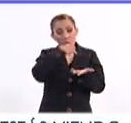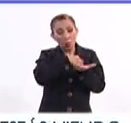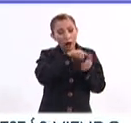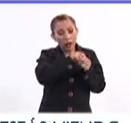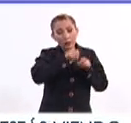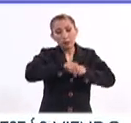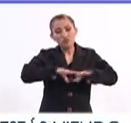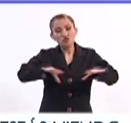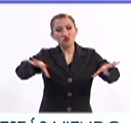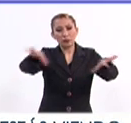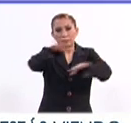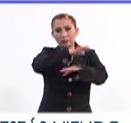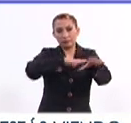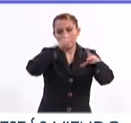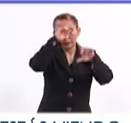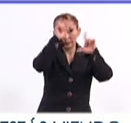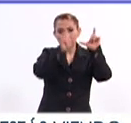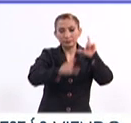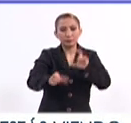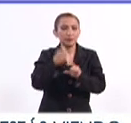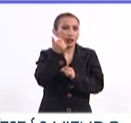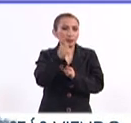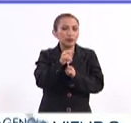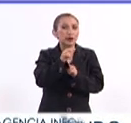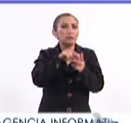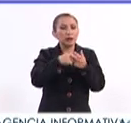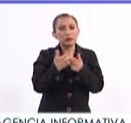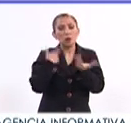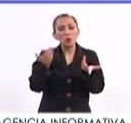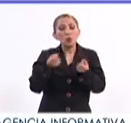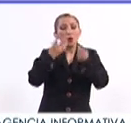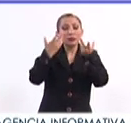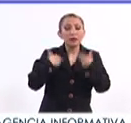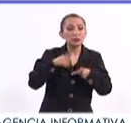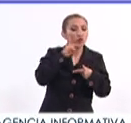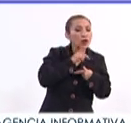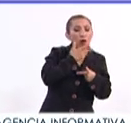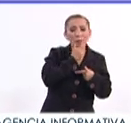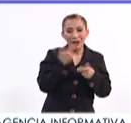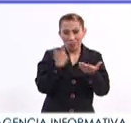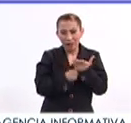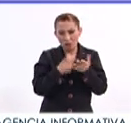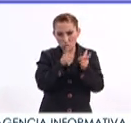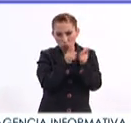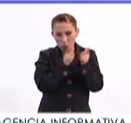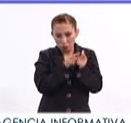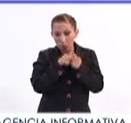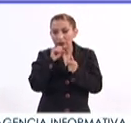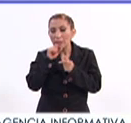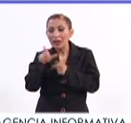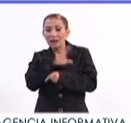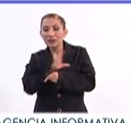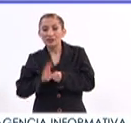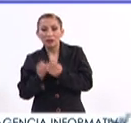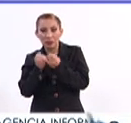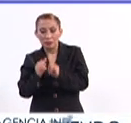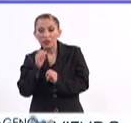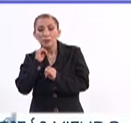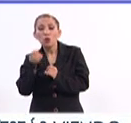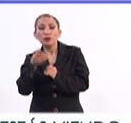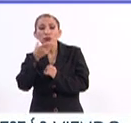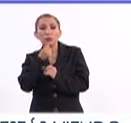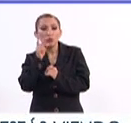y después se va a empezar a difundir a nivel nacional. Así surgió con las cuotas de acciones afirmativas, así surgió con con las candidaturas